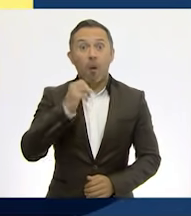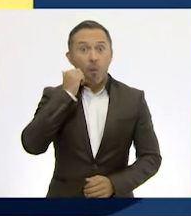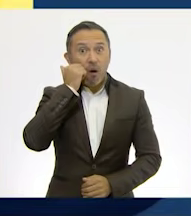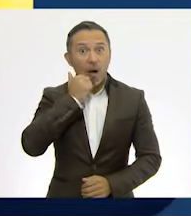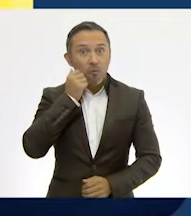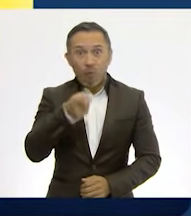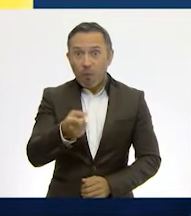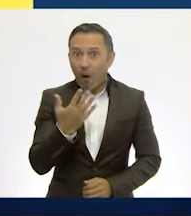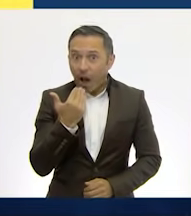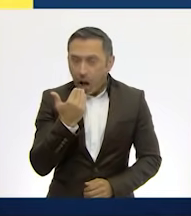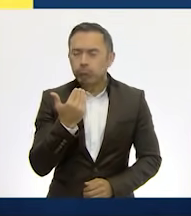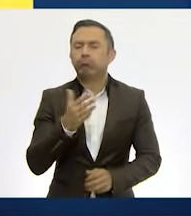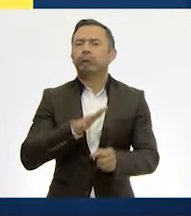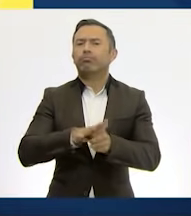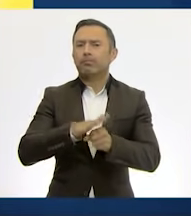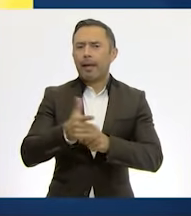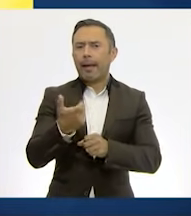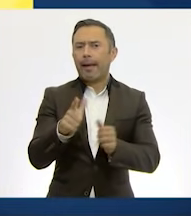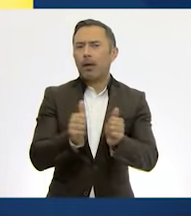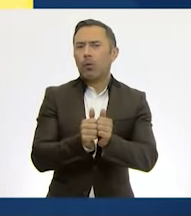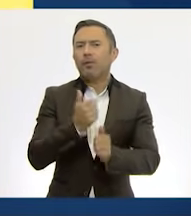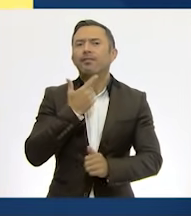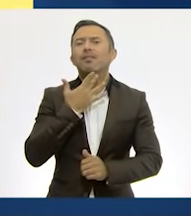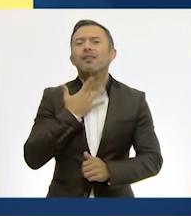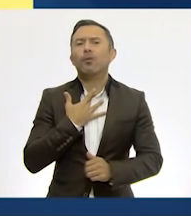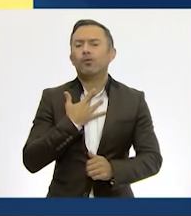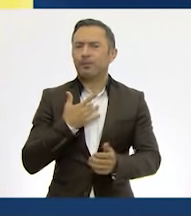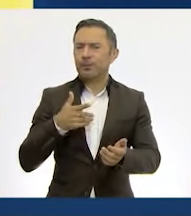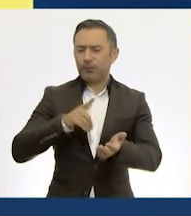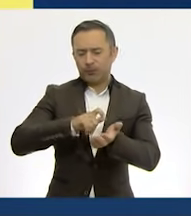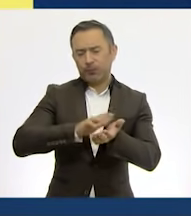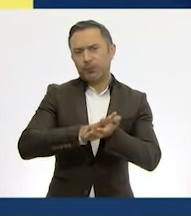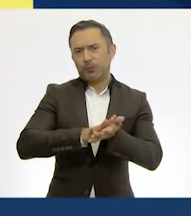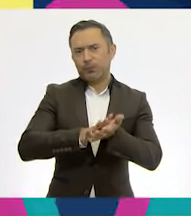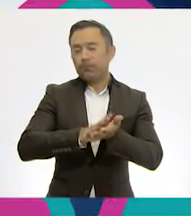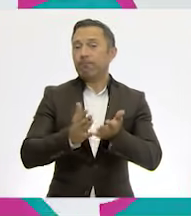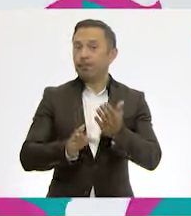jabón, usa desinfectantes a base de alcohol. ¡Cuídate!